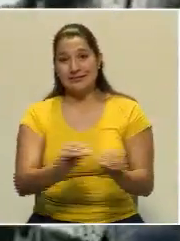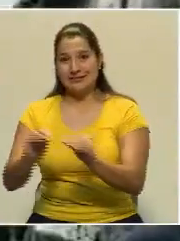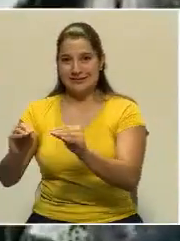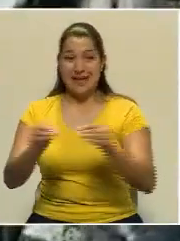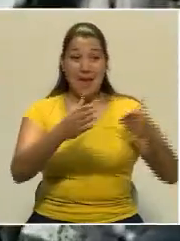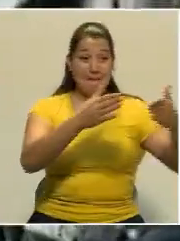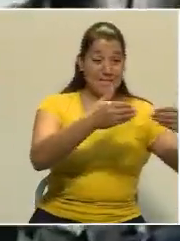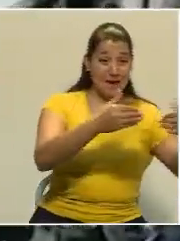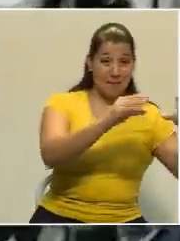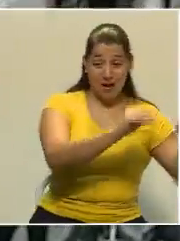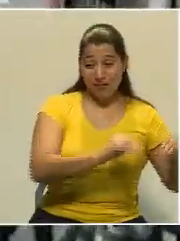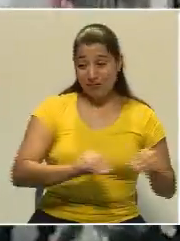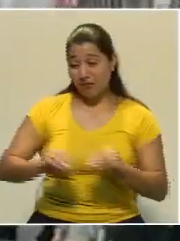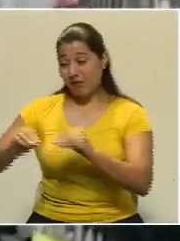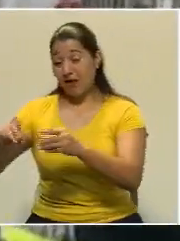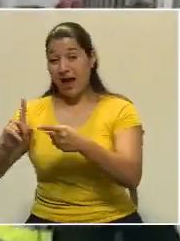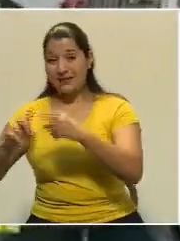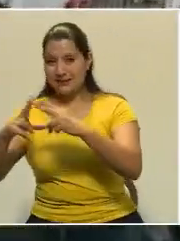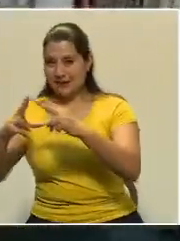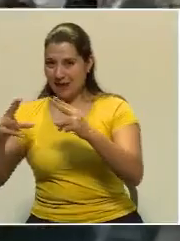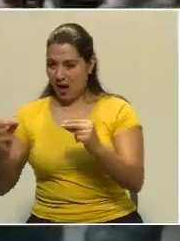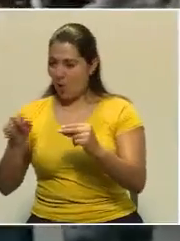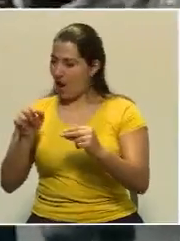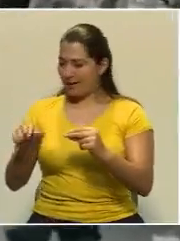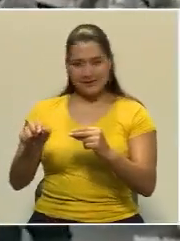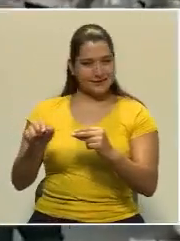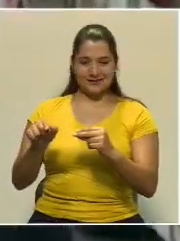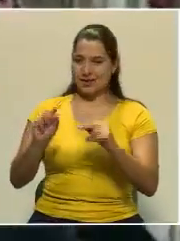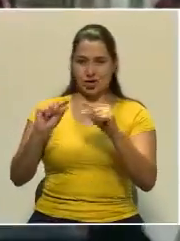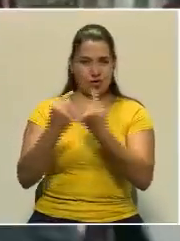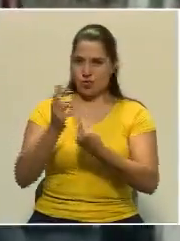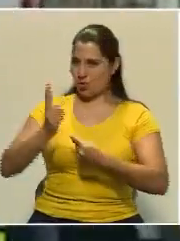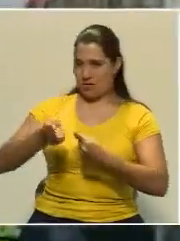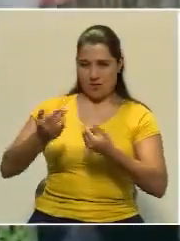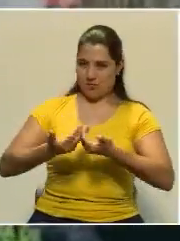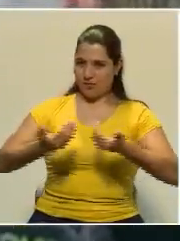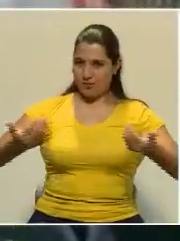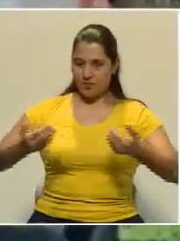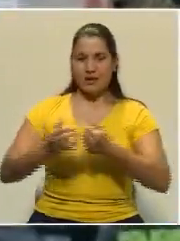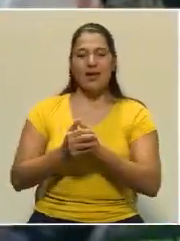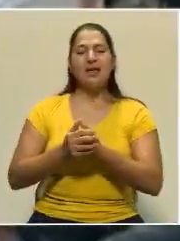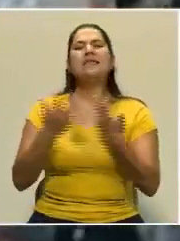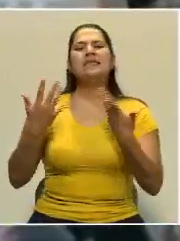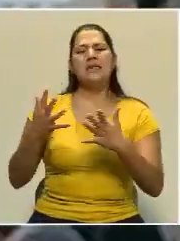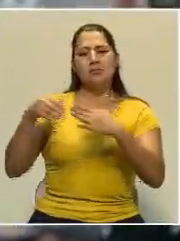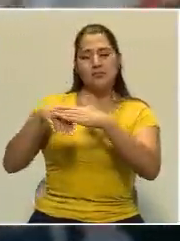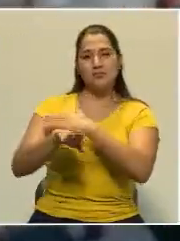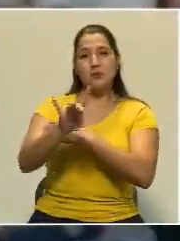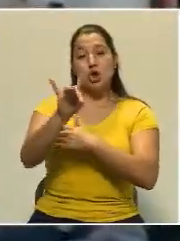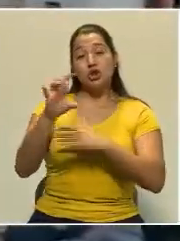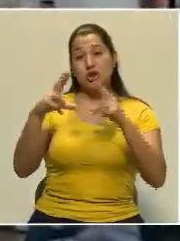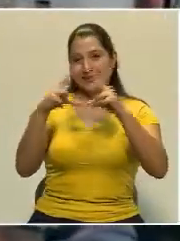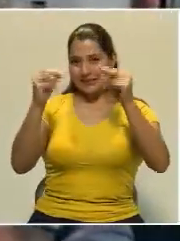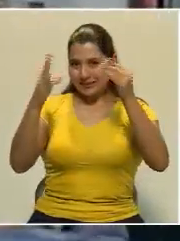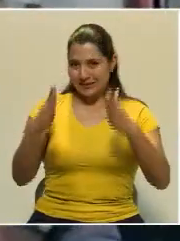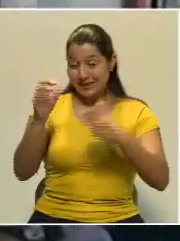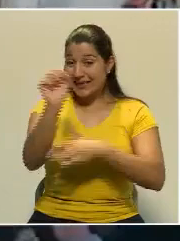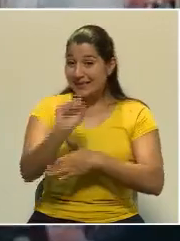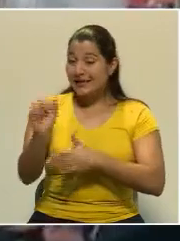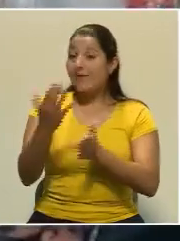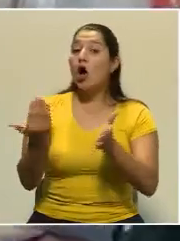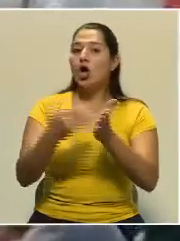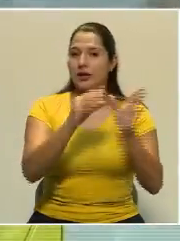Peñas Blancas. Hasta este jueves se ha controlado el paso de 800 nicaragüenses y para el sábado se realizará un